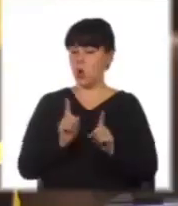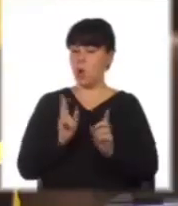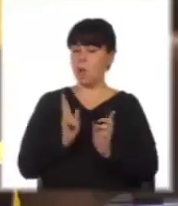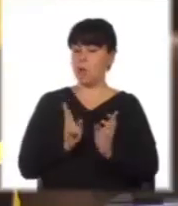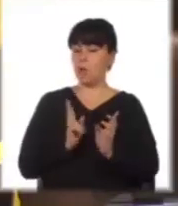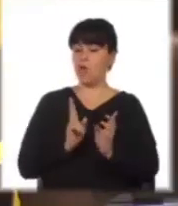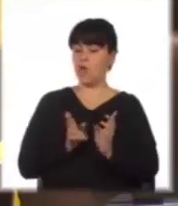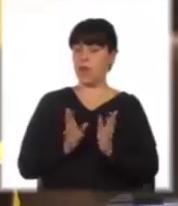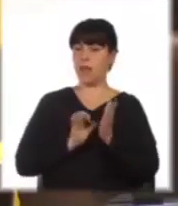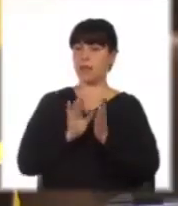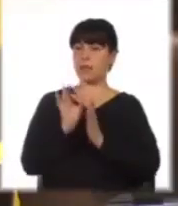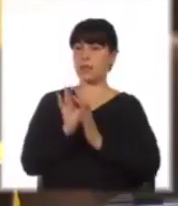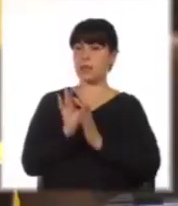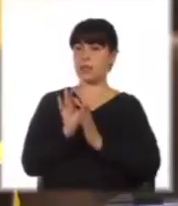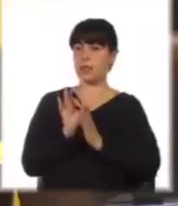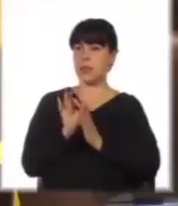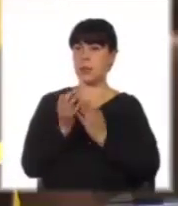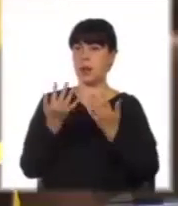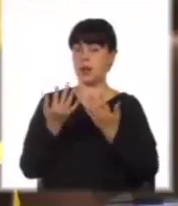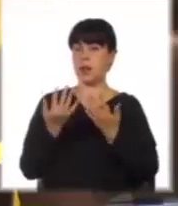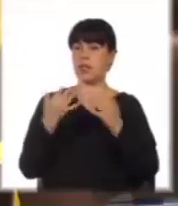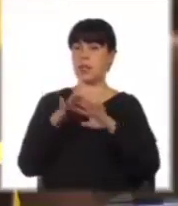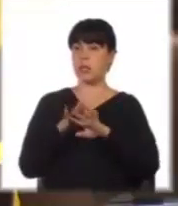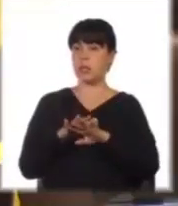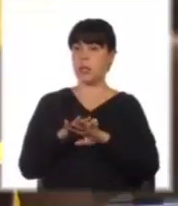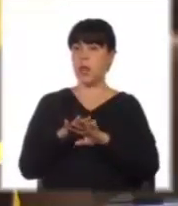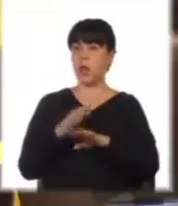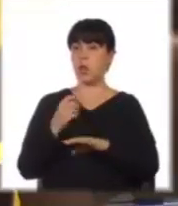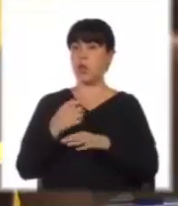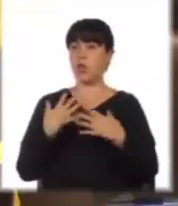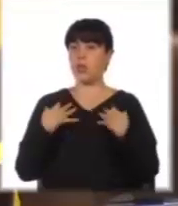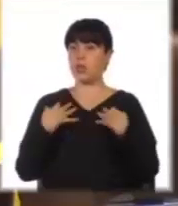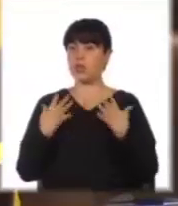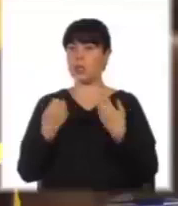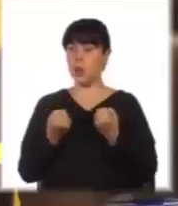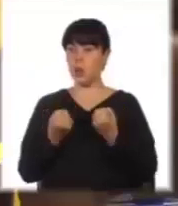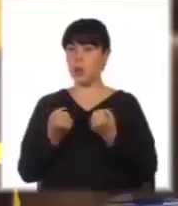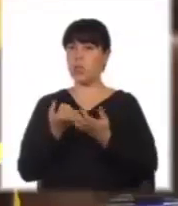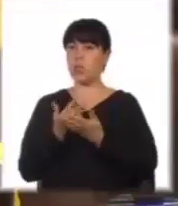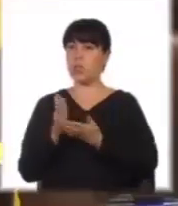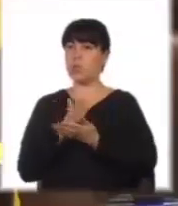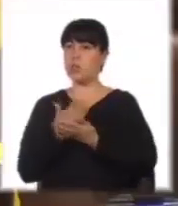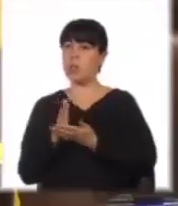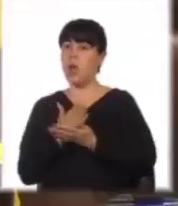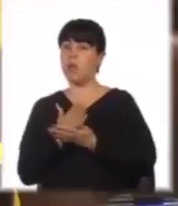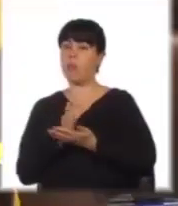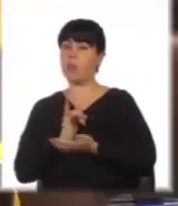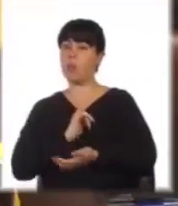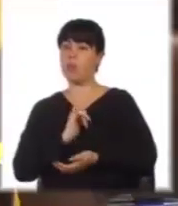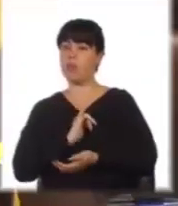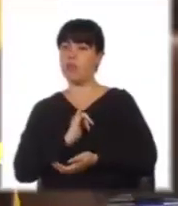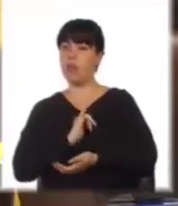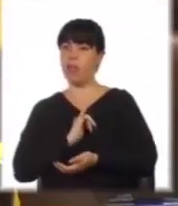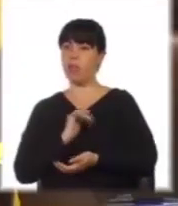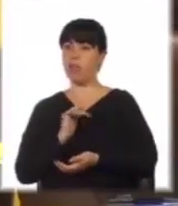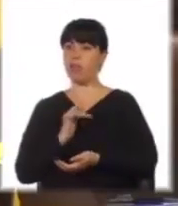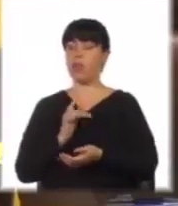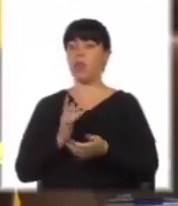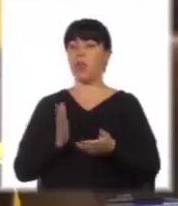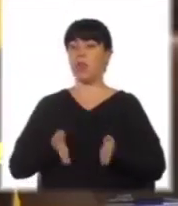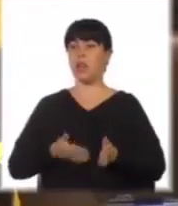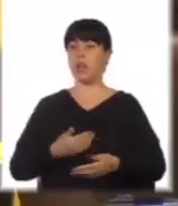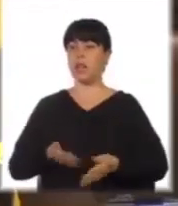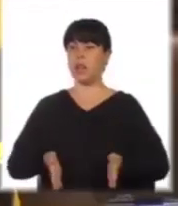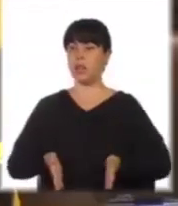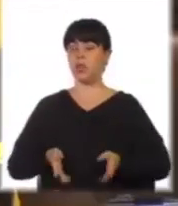incorporación al Sistema Nacional Integrado de Salud o también otras formas de discriminación por su identidad de género. En esta área además